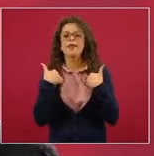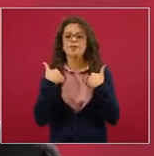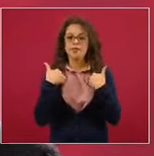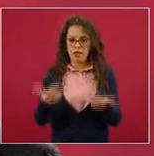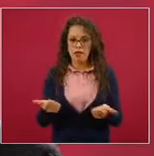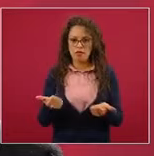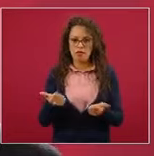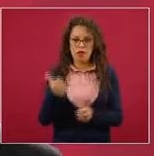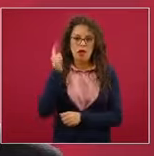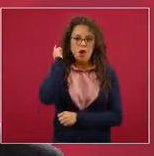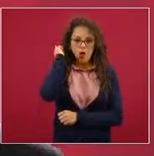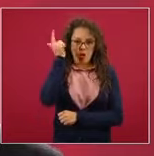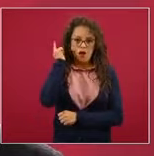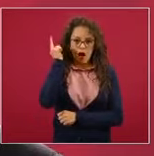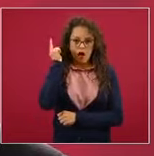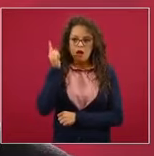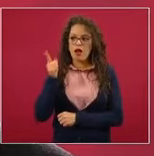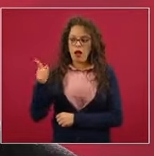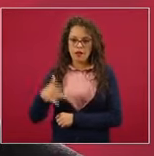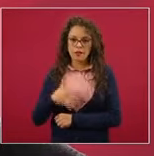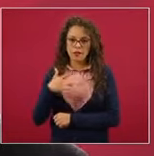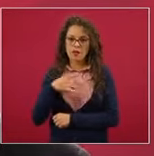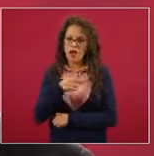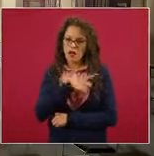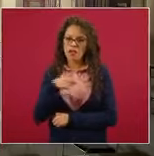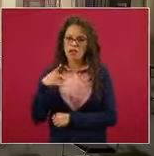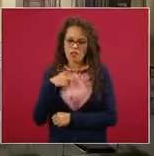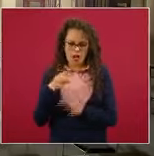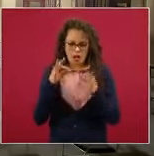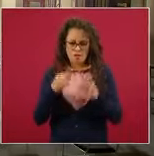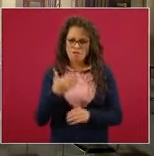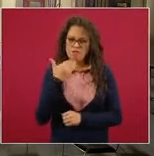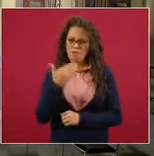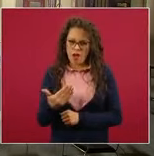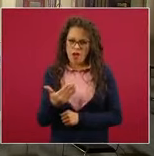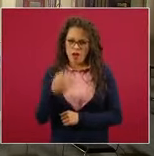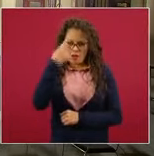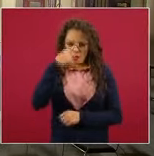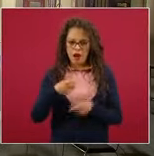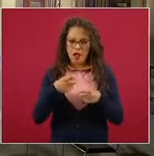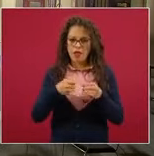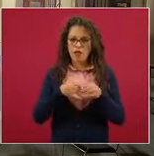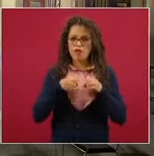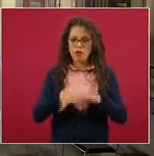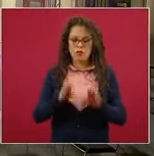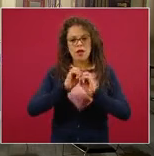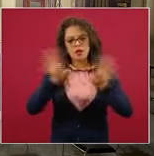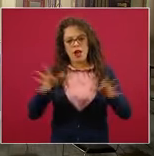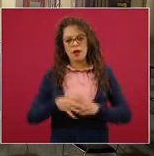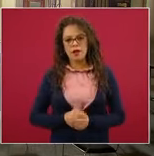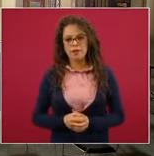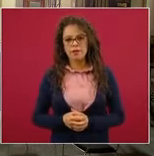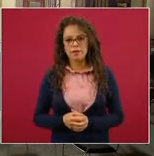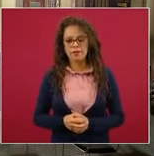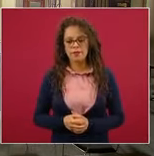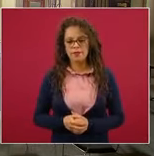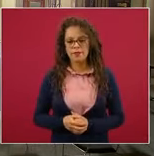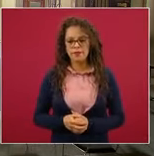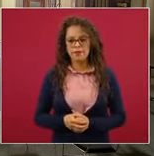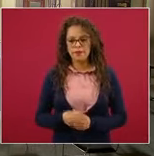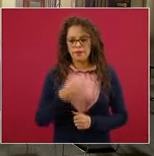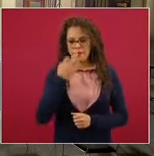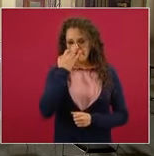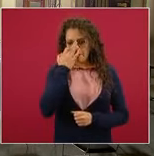de tener un poquito de generosidad. Gracias. Natalia Vitela, de Grupo Reforma. Buenas noches,